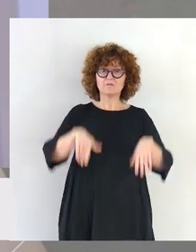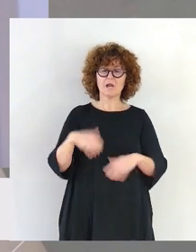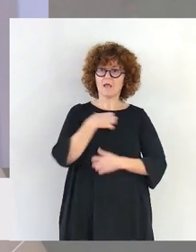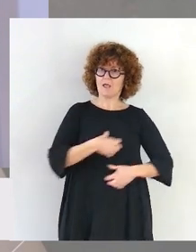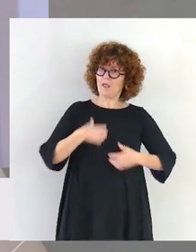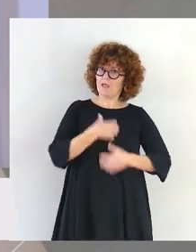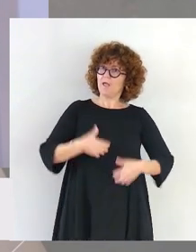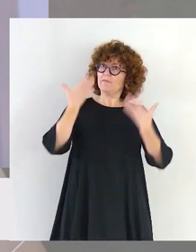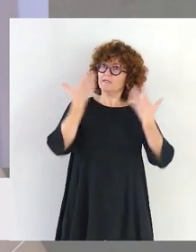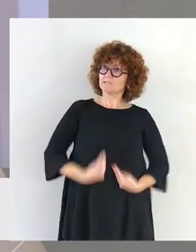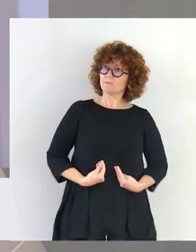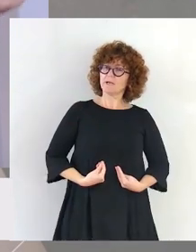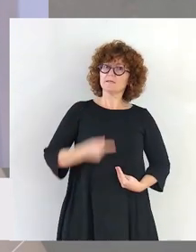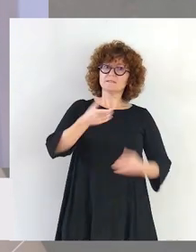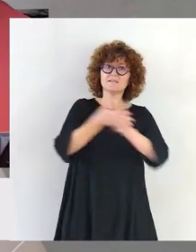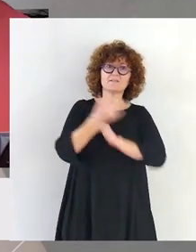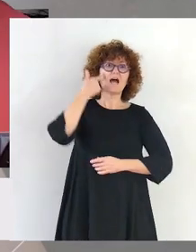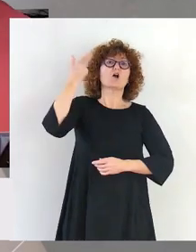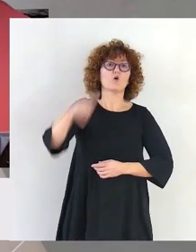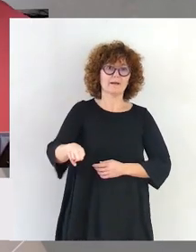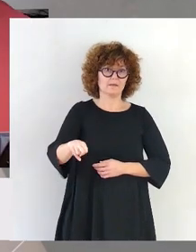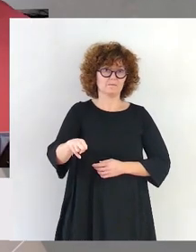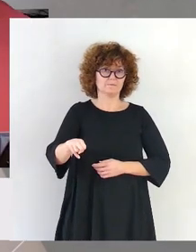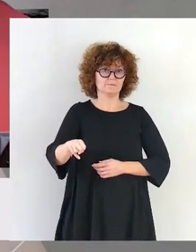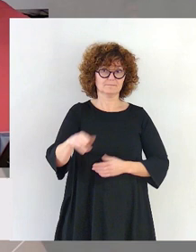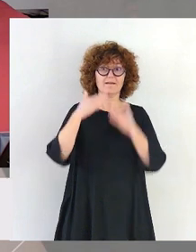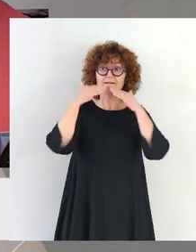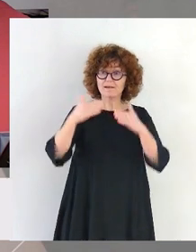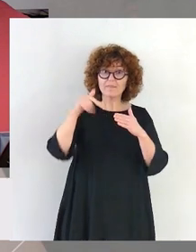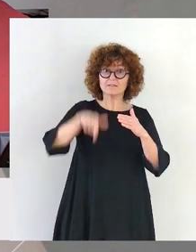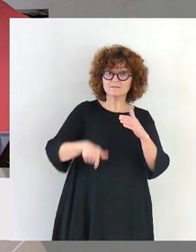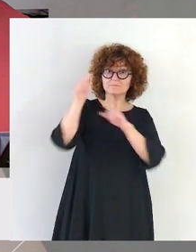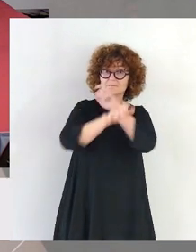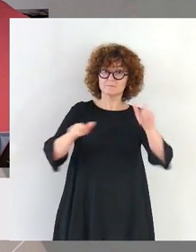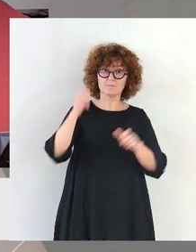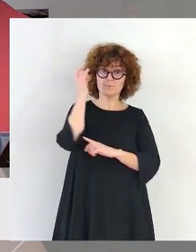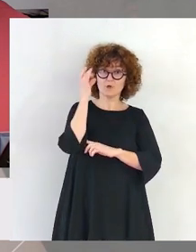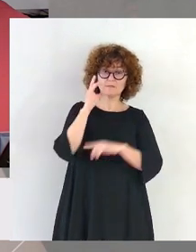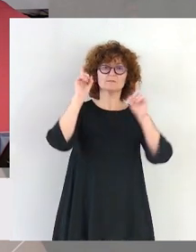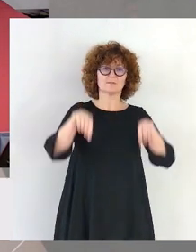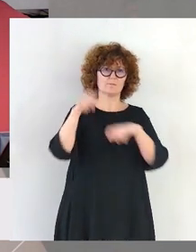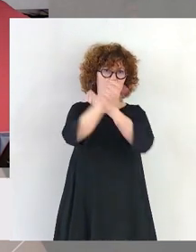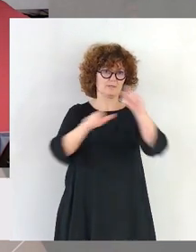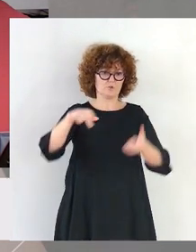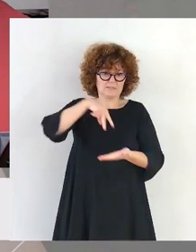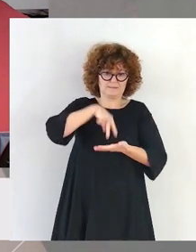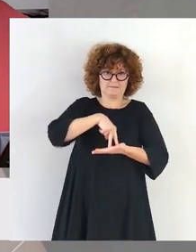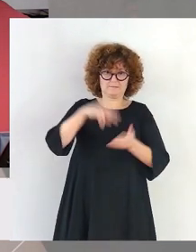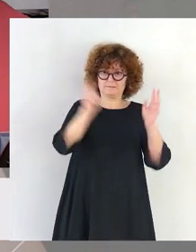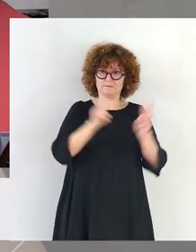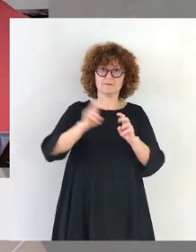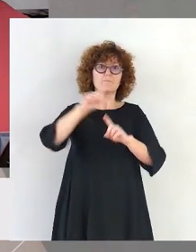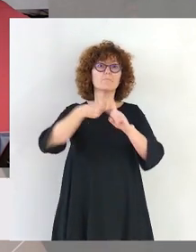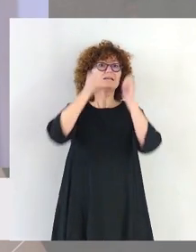un cobarde por lo tanto Gracias a todos los ponentes que estáis aquí a día de hoy a todas las personas que nos acompañáis en presencial o en